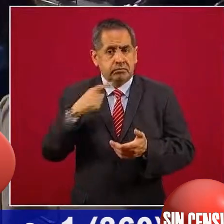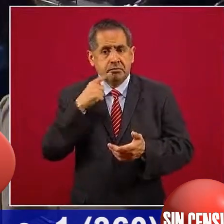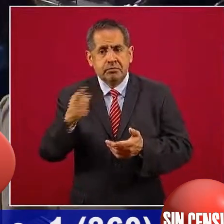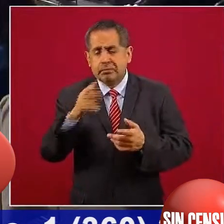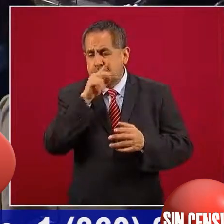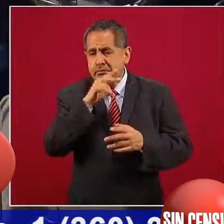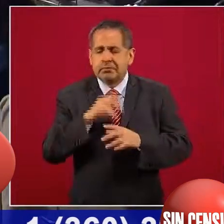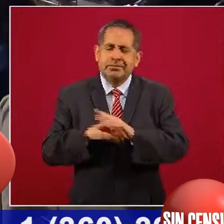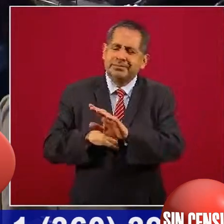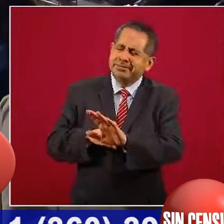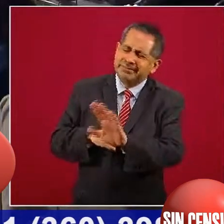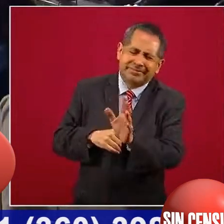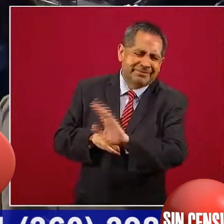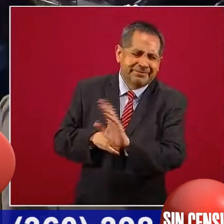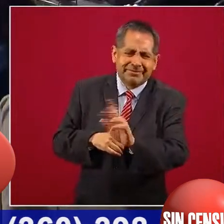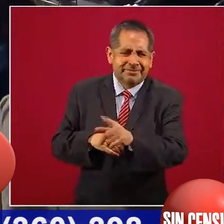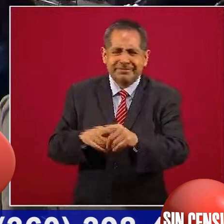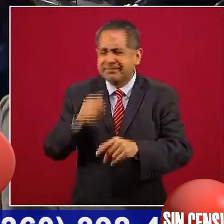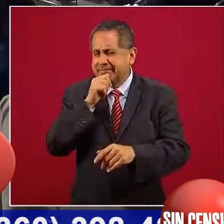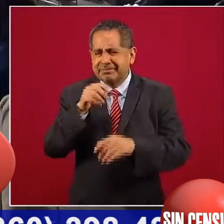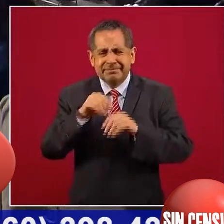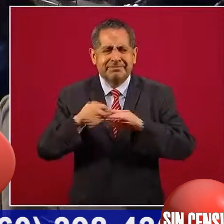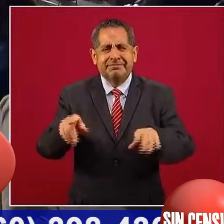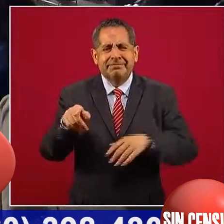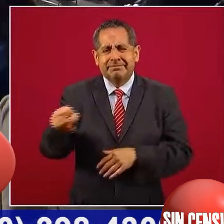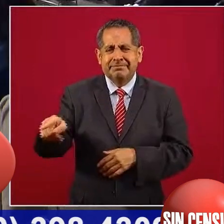que todavía no, esa cifra